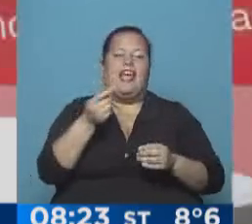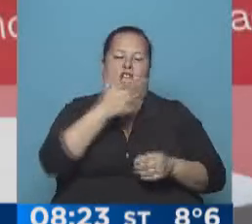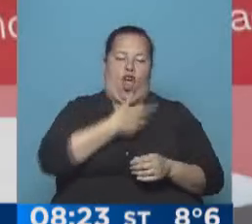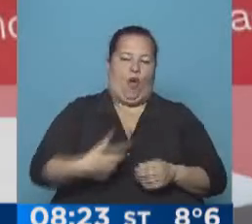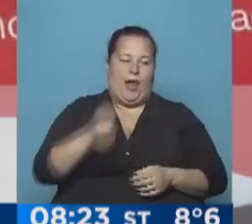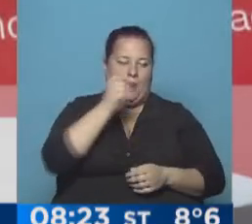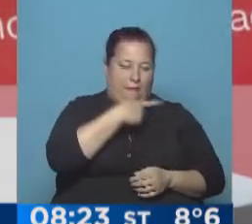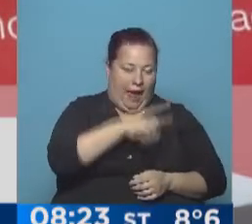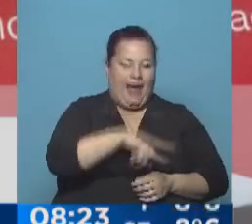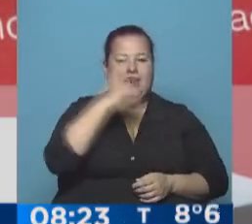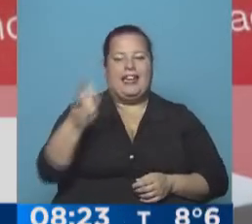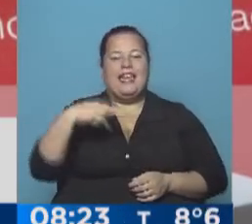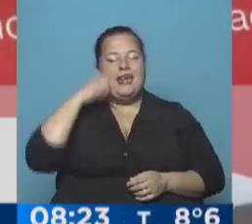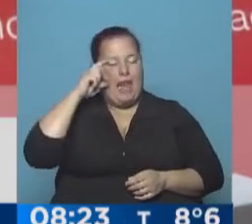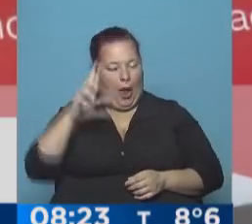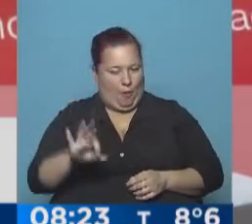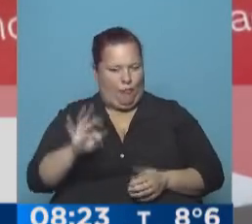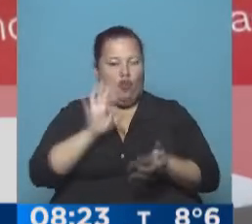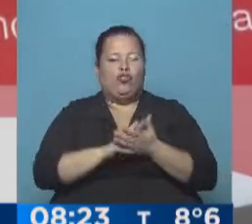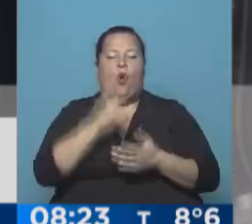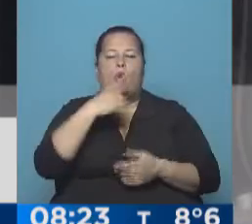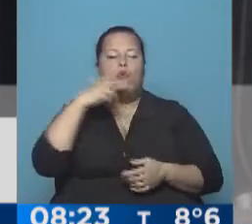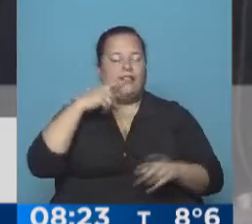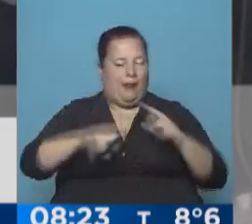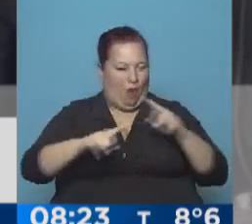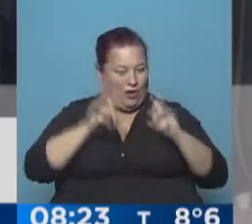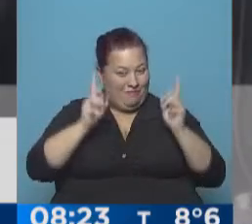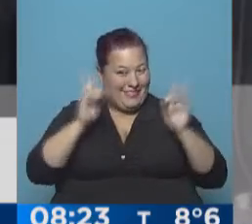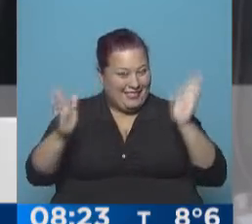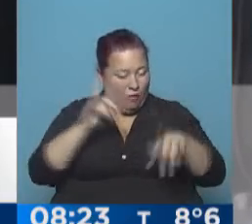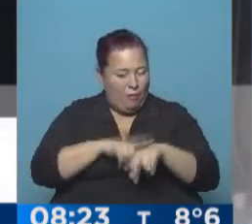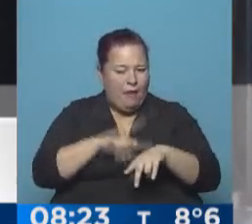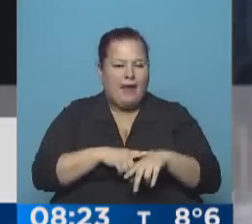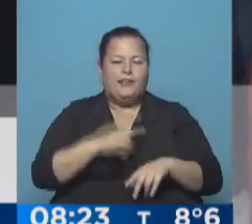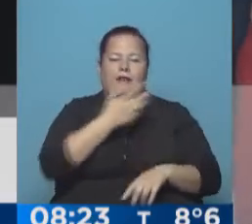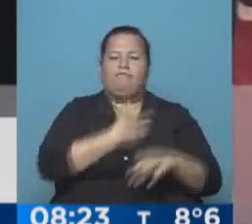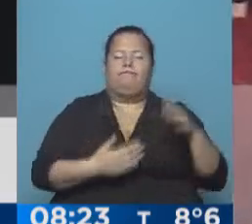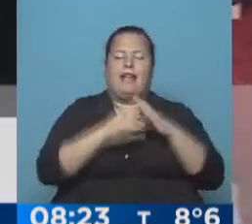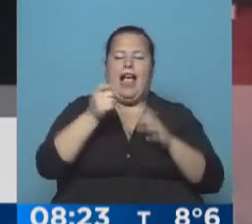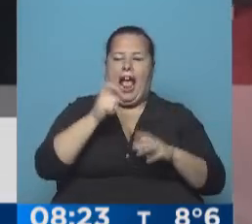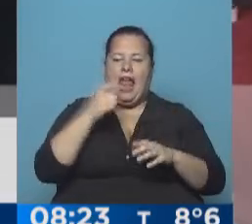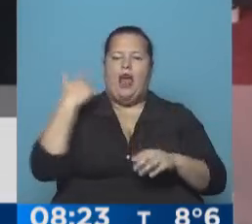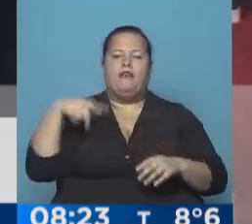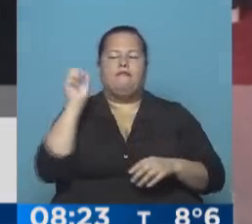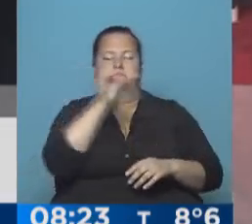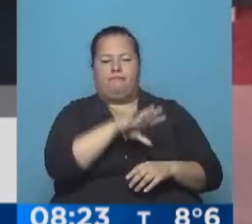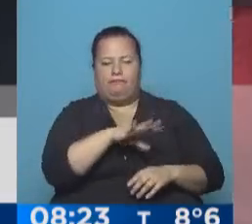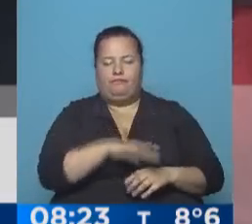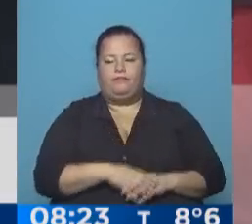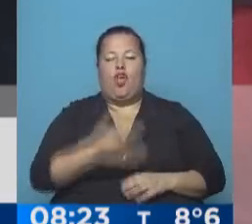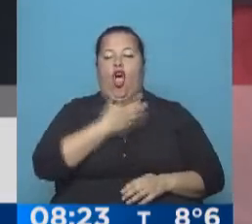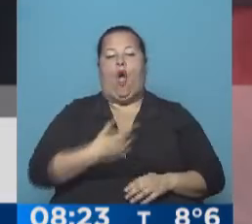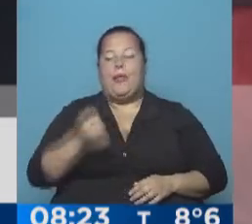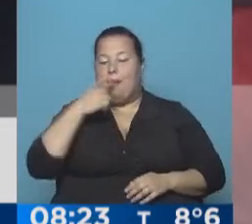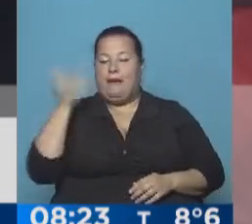gobierno de la ciudad y Fernando niembro a través de ucina producciones Bueno en ese mismo momento las autoridades del Canal recibían un mensaje de el